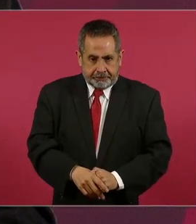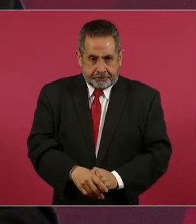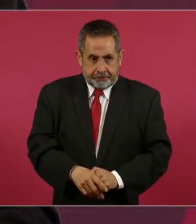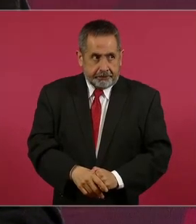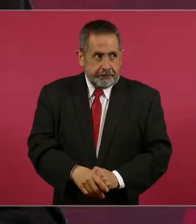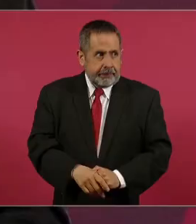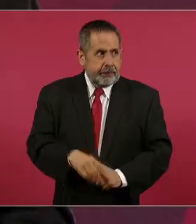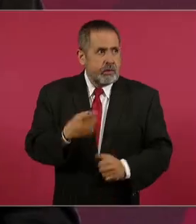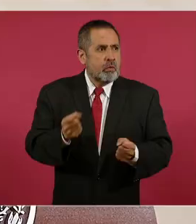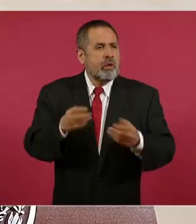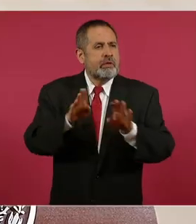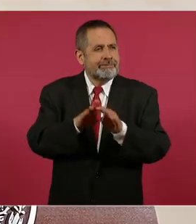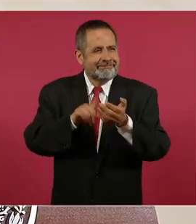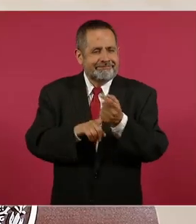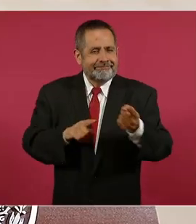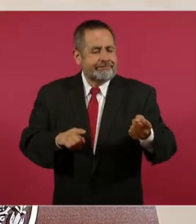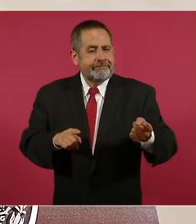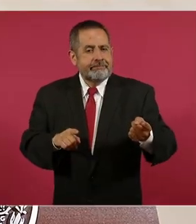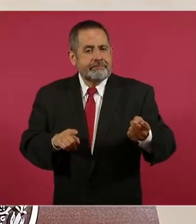¿Saben cuánto dijo